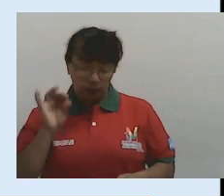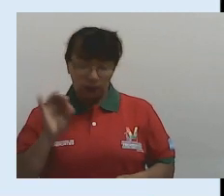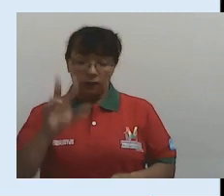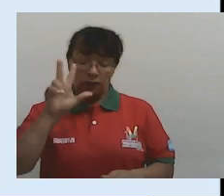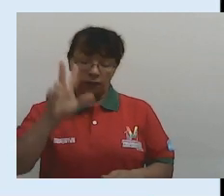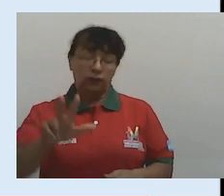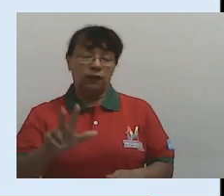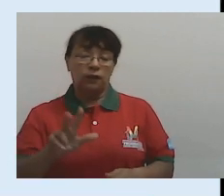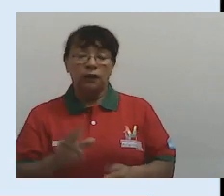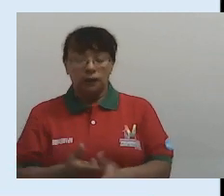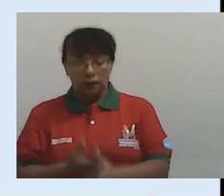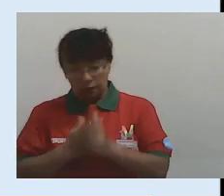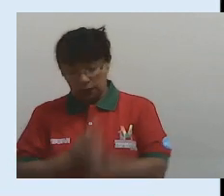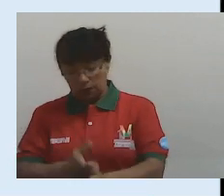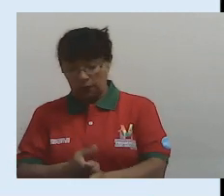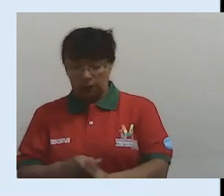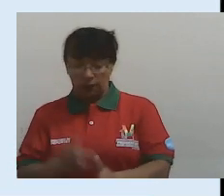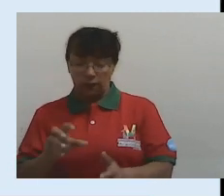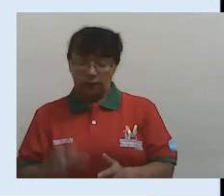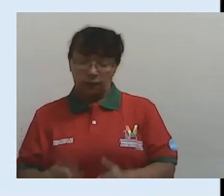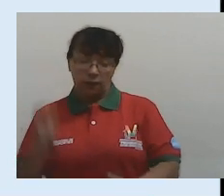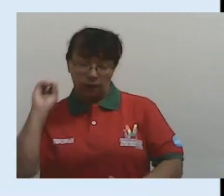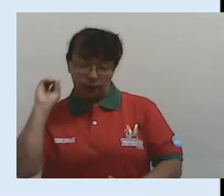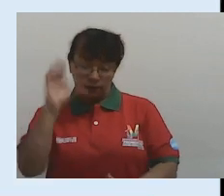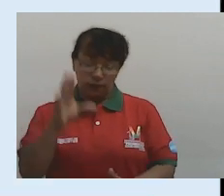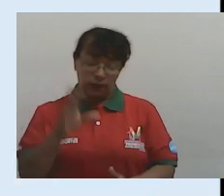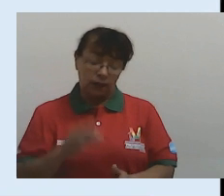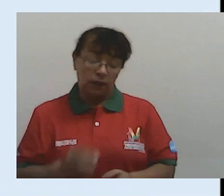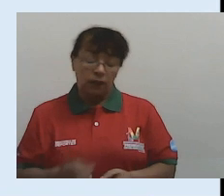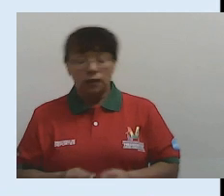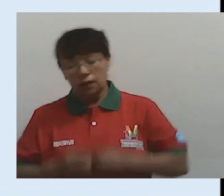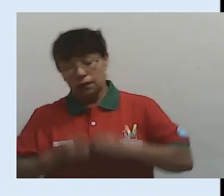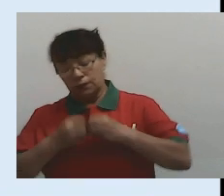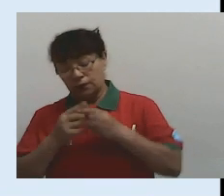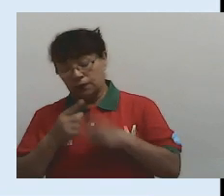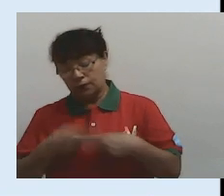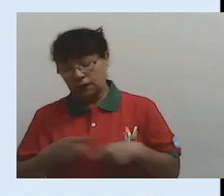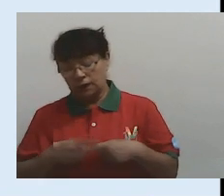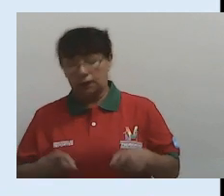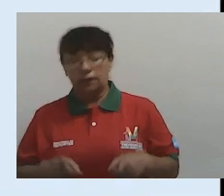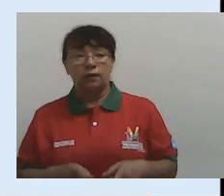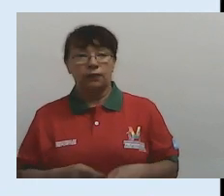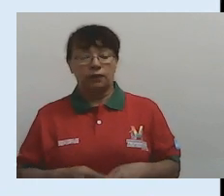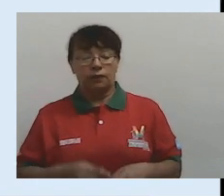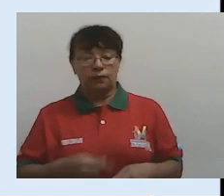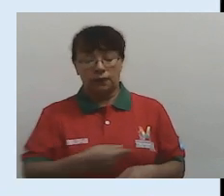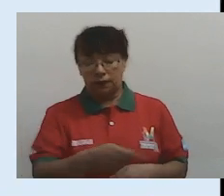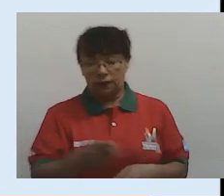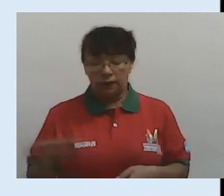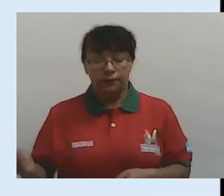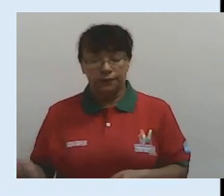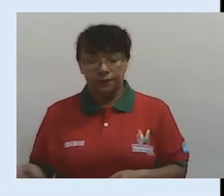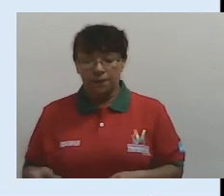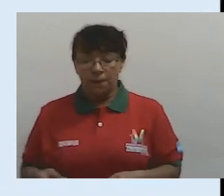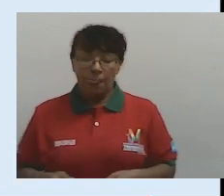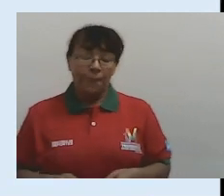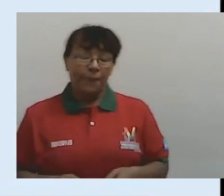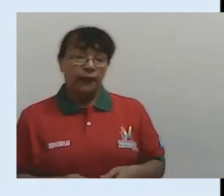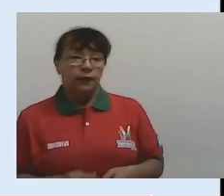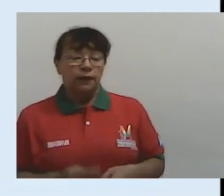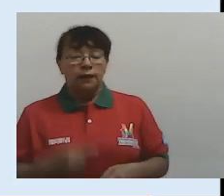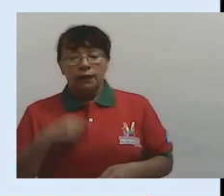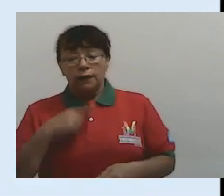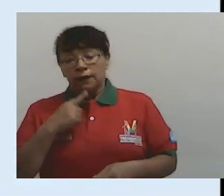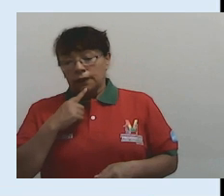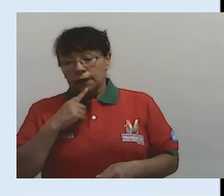y lanzar la cantidad mínima de pruebas para distribuir. ¿Está bien? Si en el caso excepcional, en